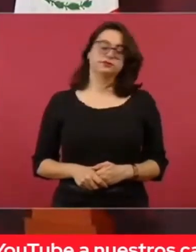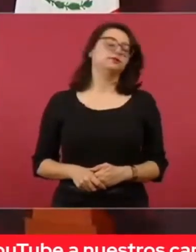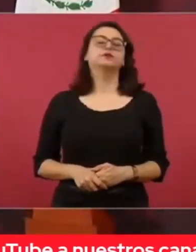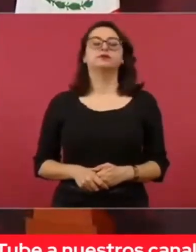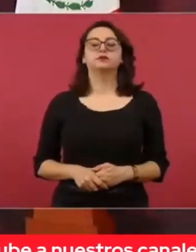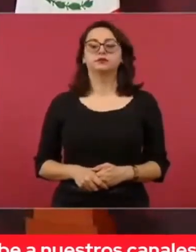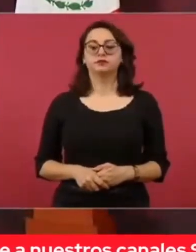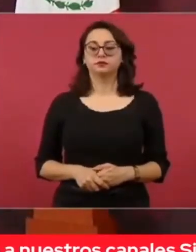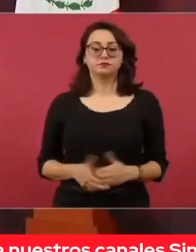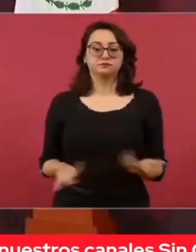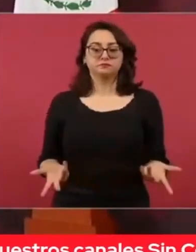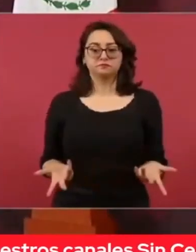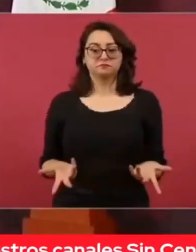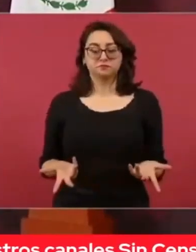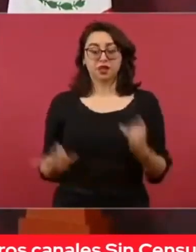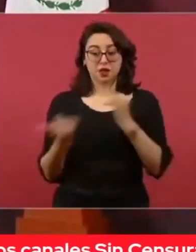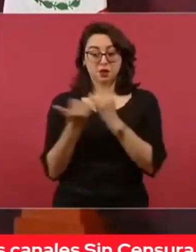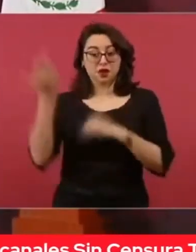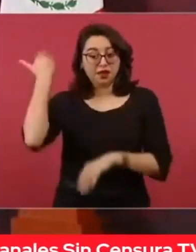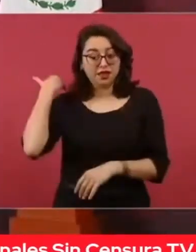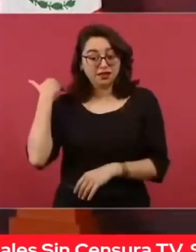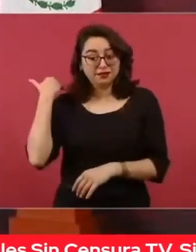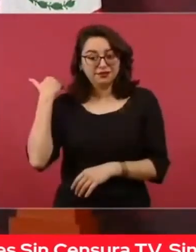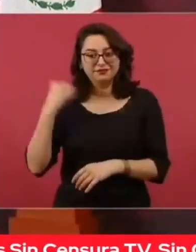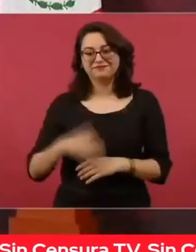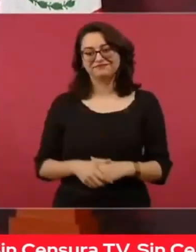Entonces, no es lo mismo.